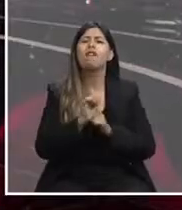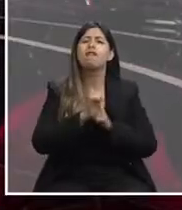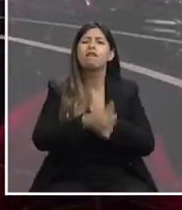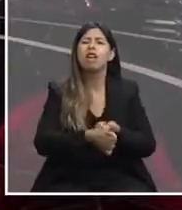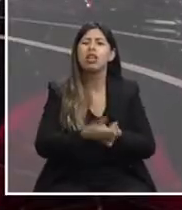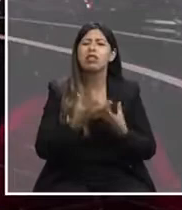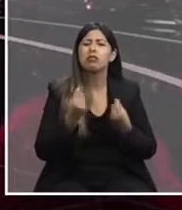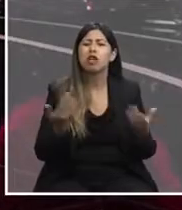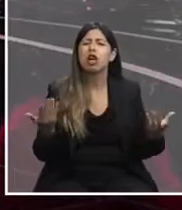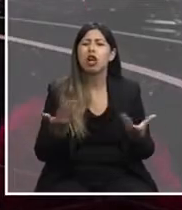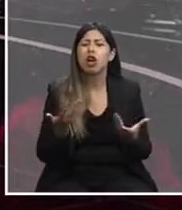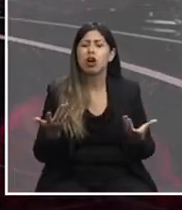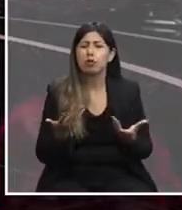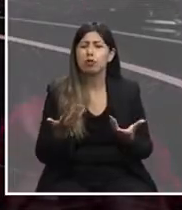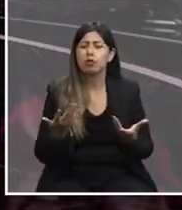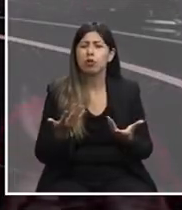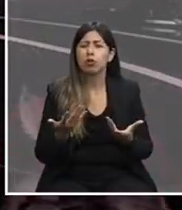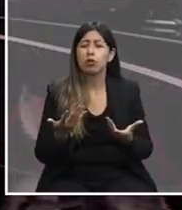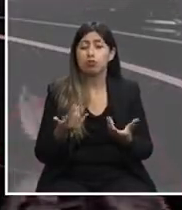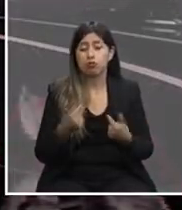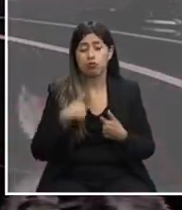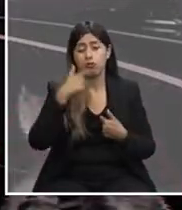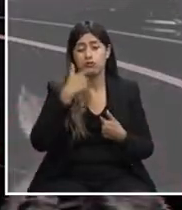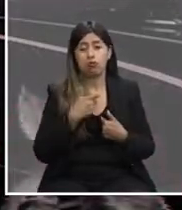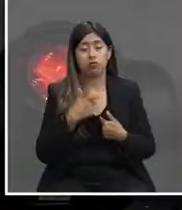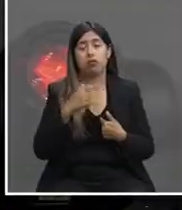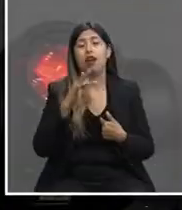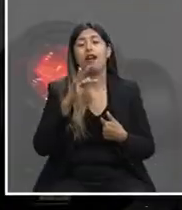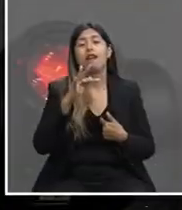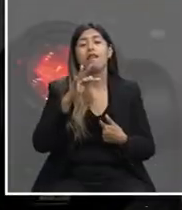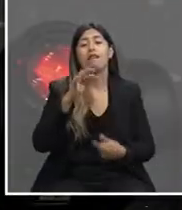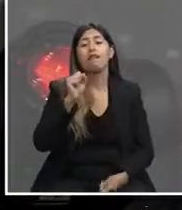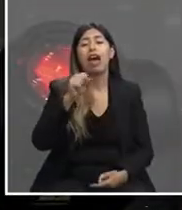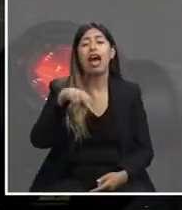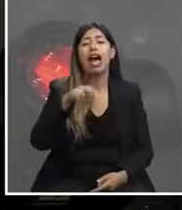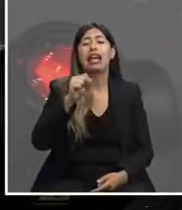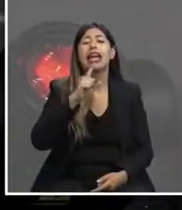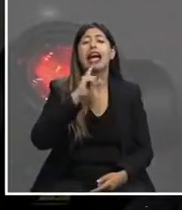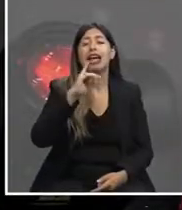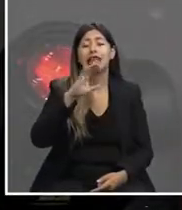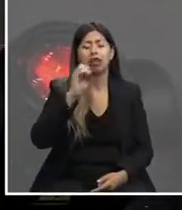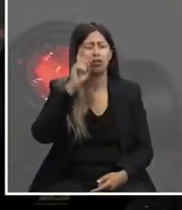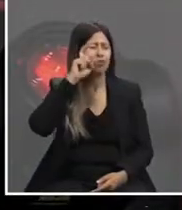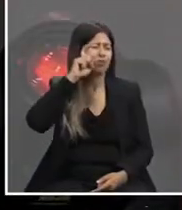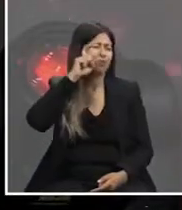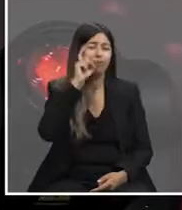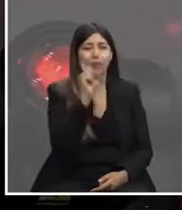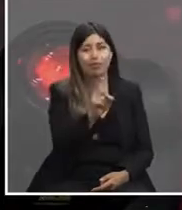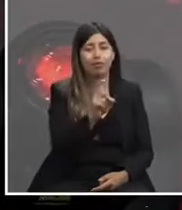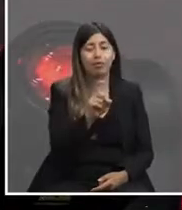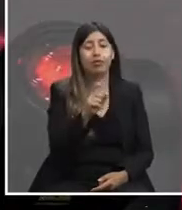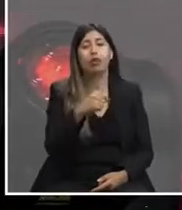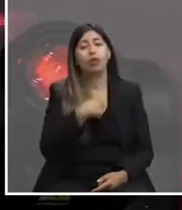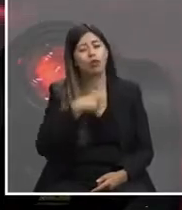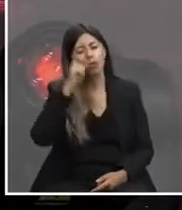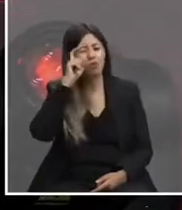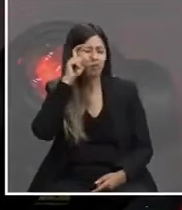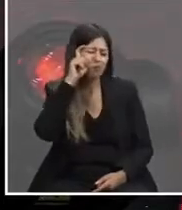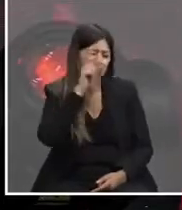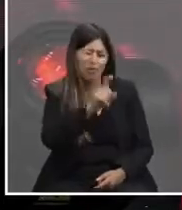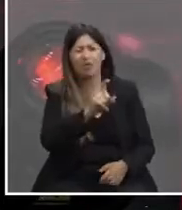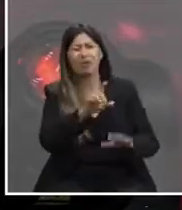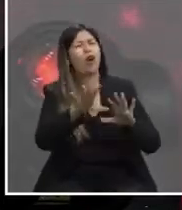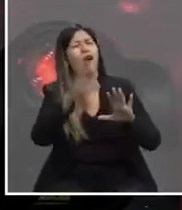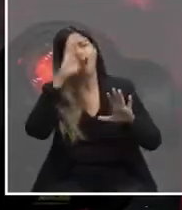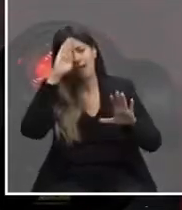El miedo absoluto, ¿cómo se vence? Siendo fanático. El fanático, por definición, cree tanto en sus cosas que